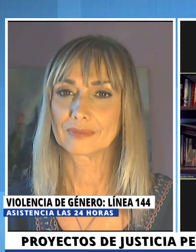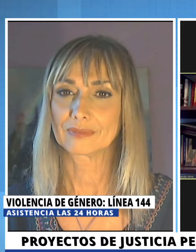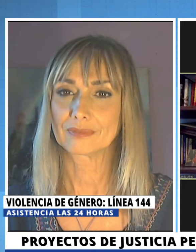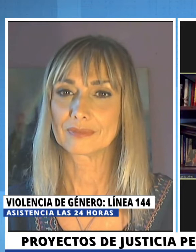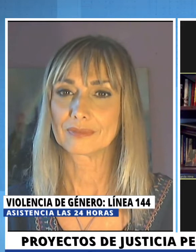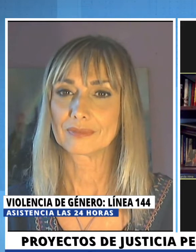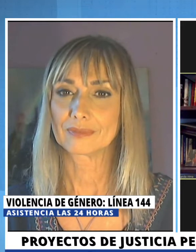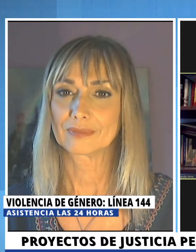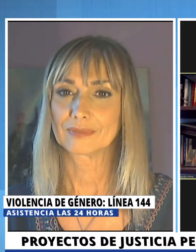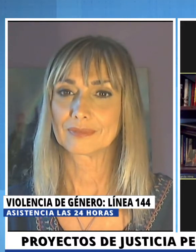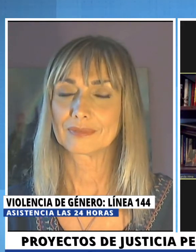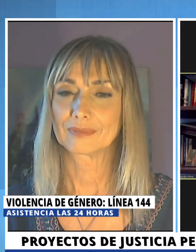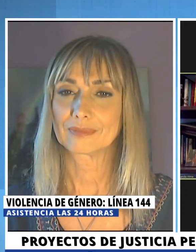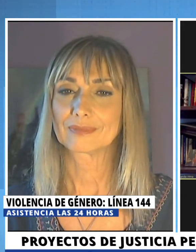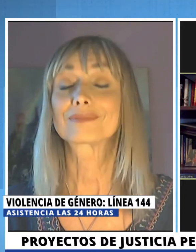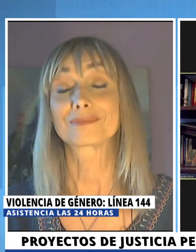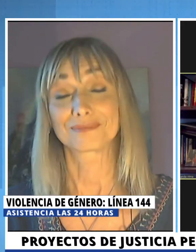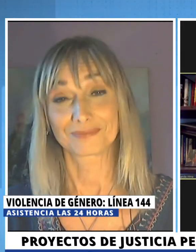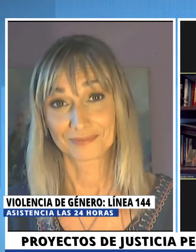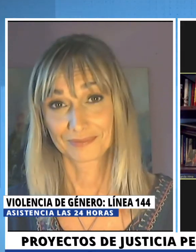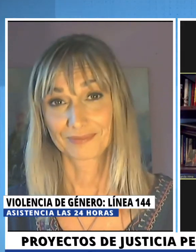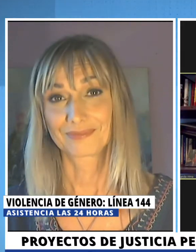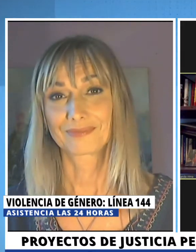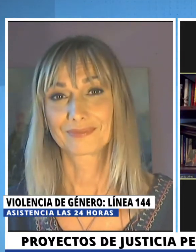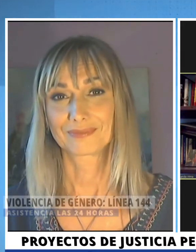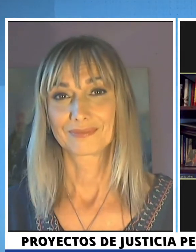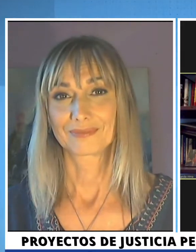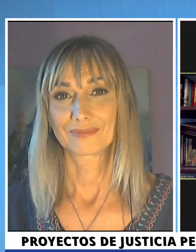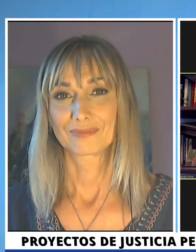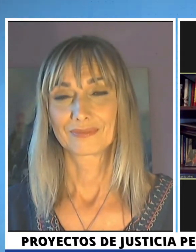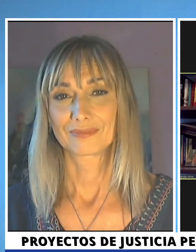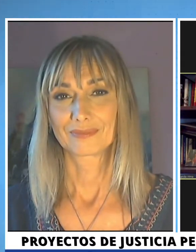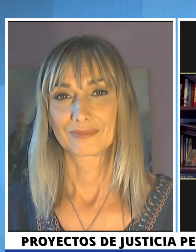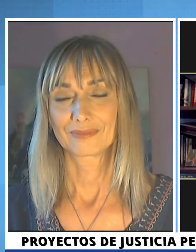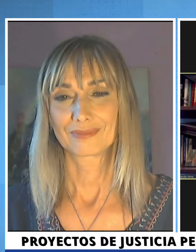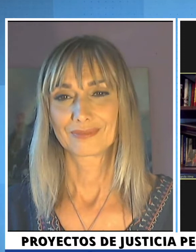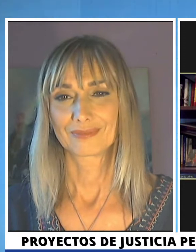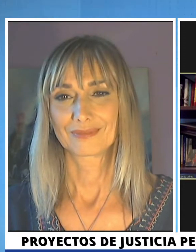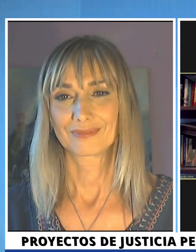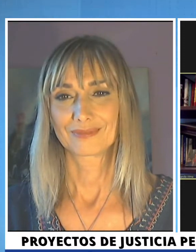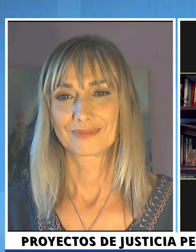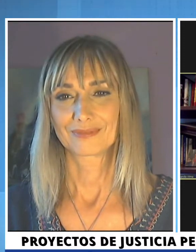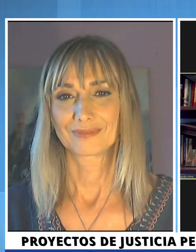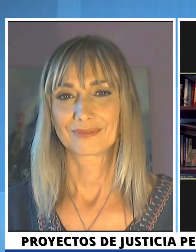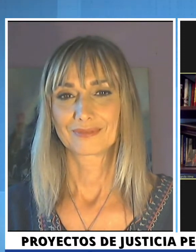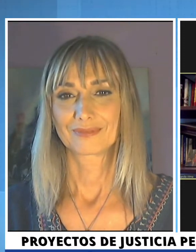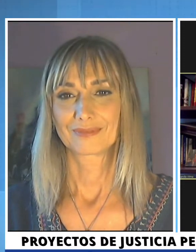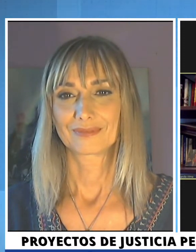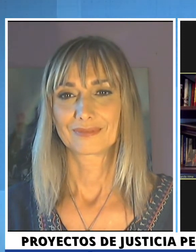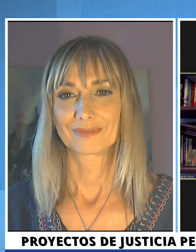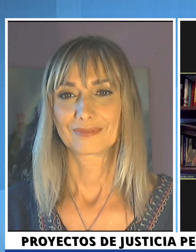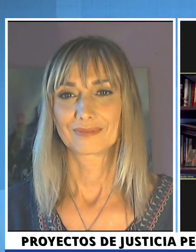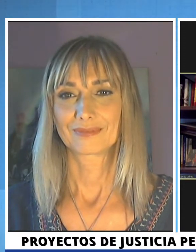encuentros nacionales de mujeres que reúnen más de 60.000 personas. Hace muchos años ya, desde el 2001 se juntan